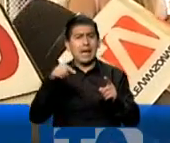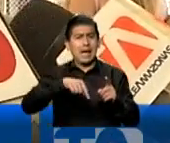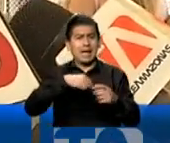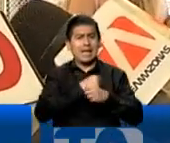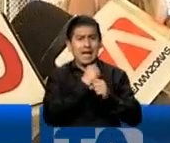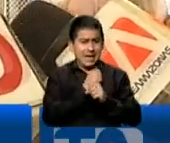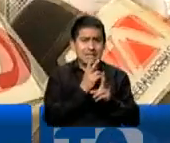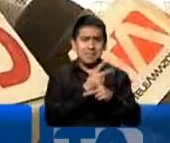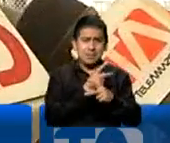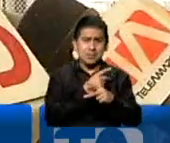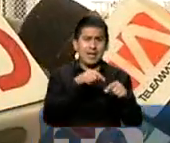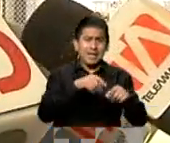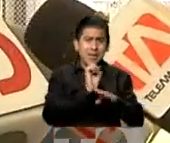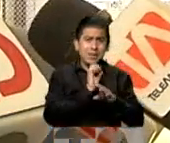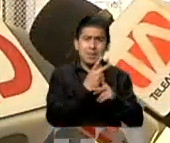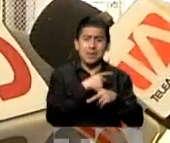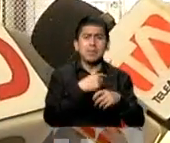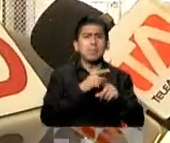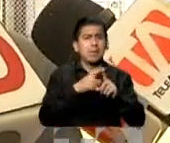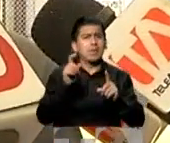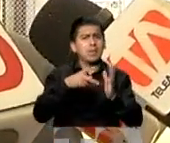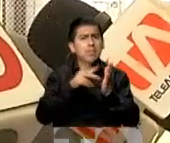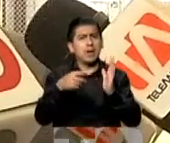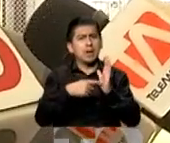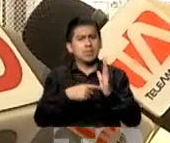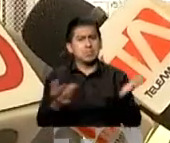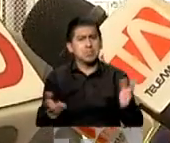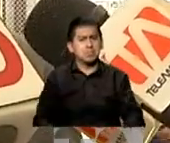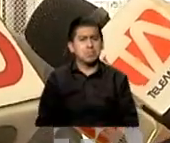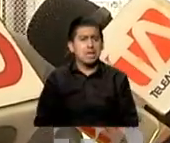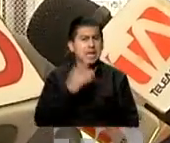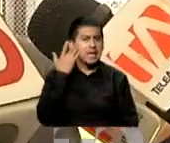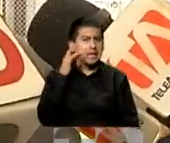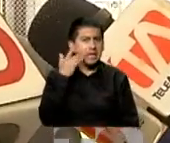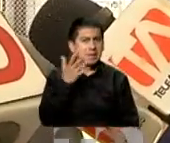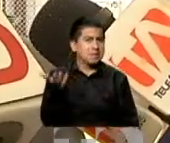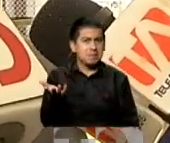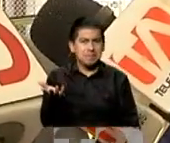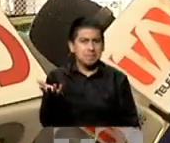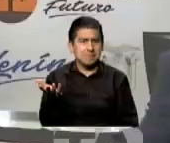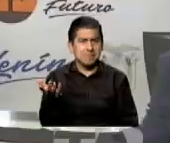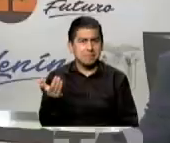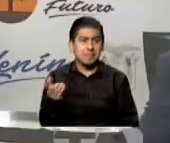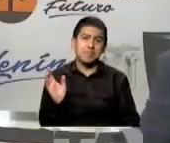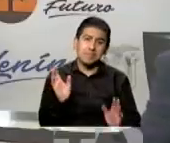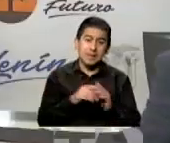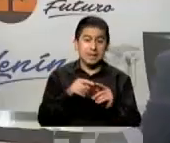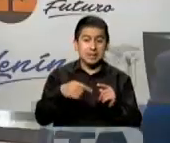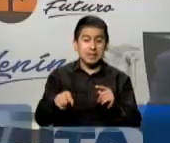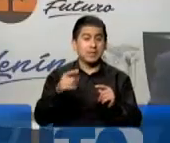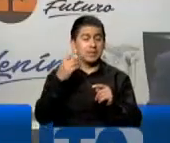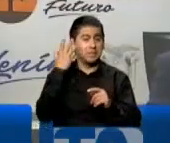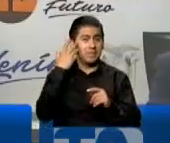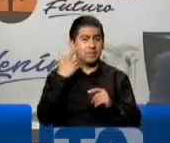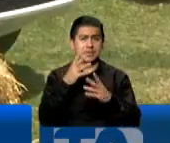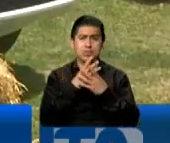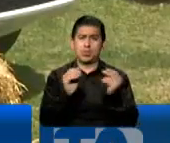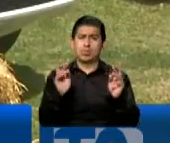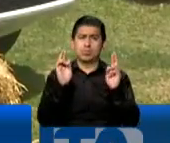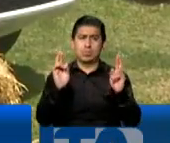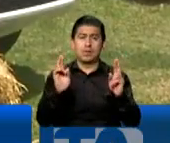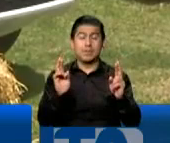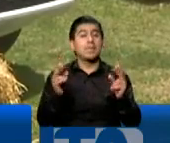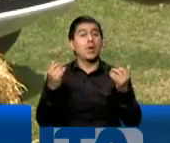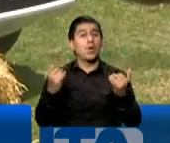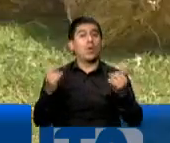producción local tiene aranceles. Esto tenemos el compromiso de que eso se va a solucionar ya en estos días. Este anuncio se dio en el